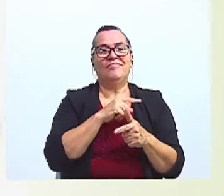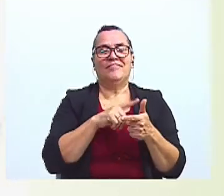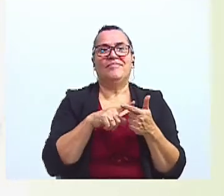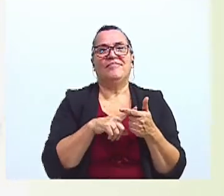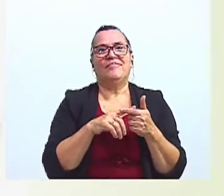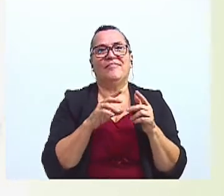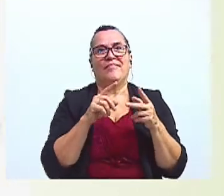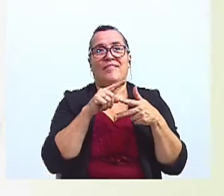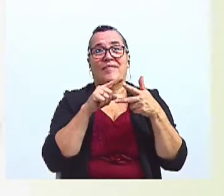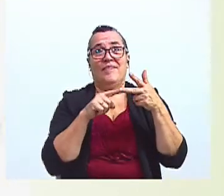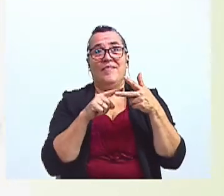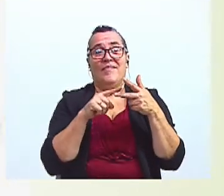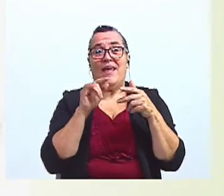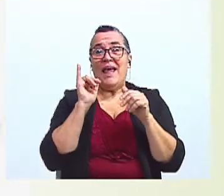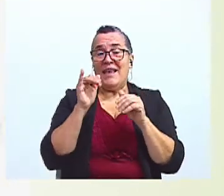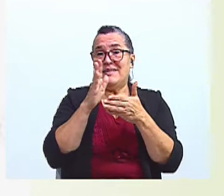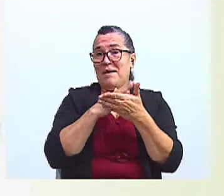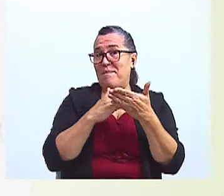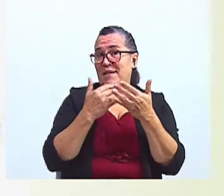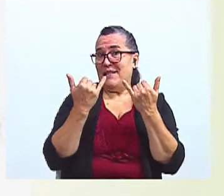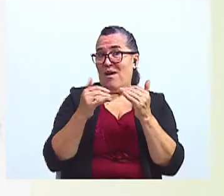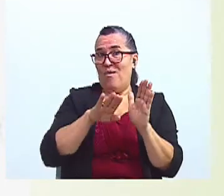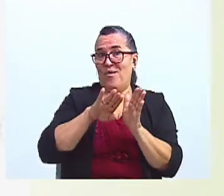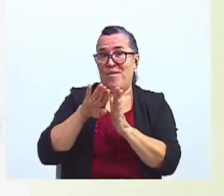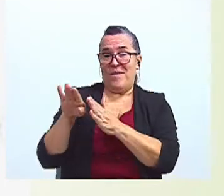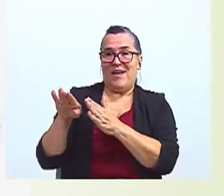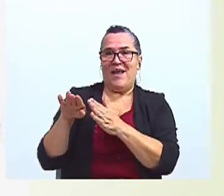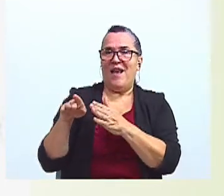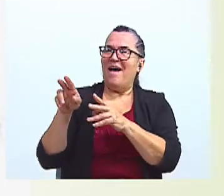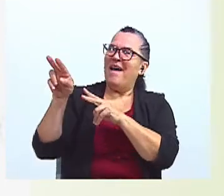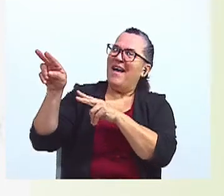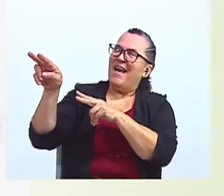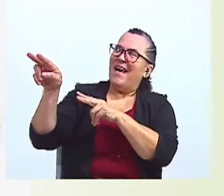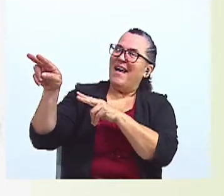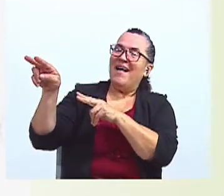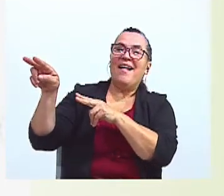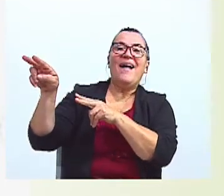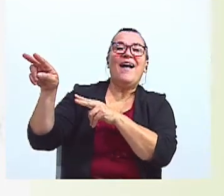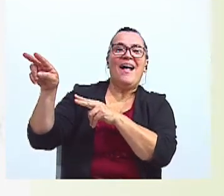Bueno, en esta parte les tengo un desafío.